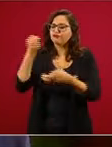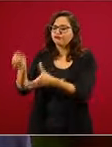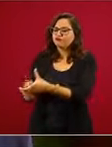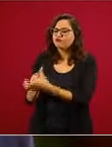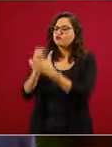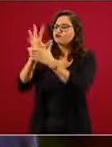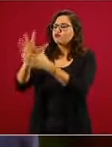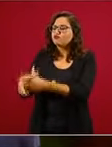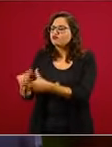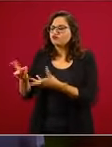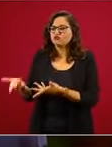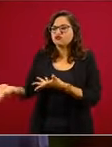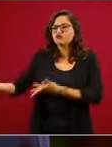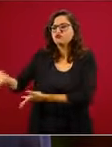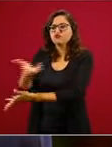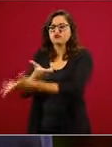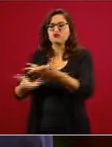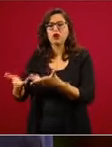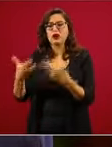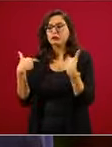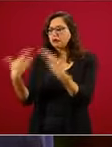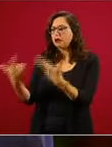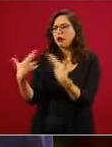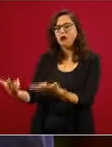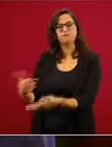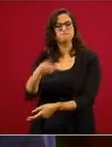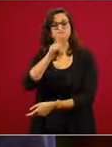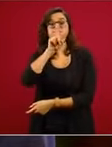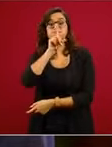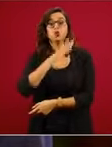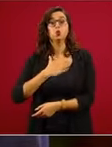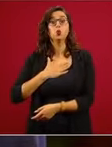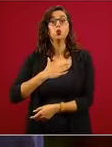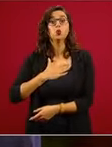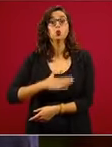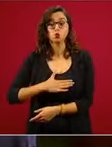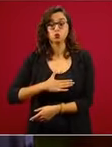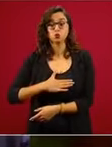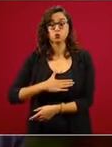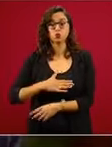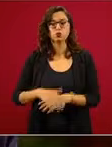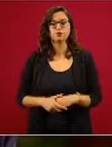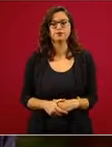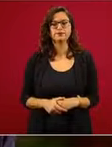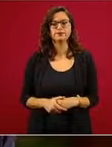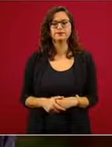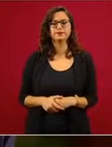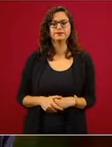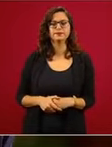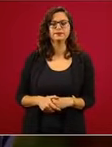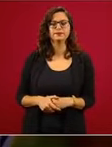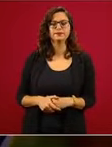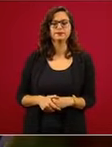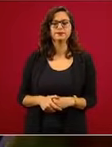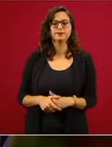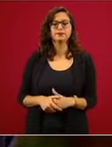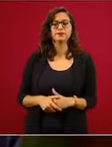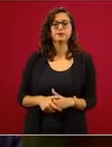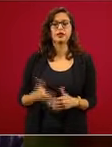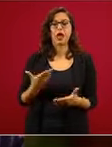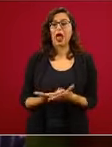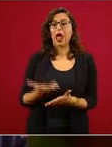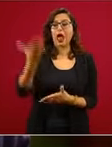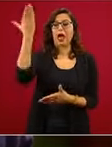dádivas, es justicia. Antes, a los jóvenes se les daba la